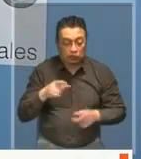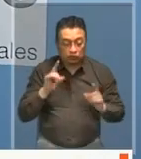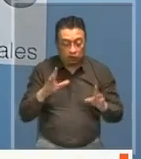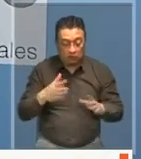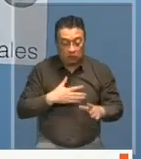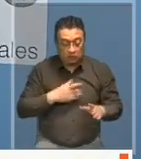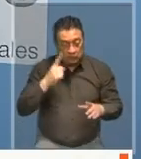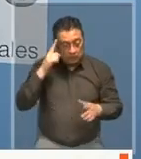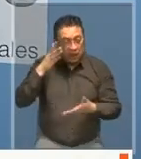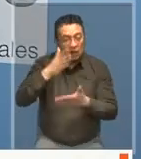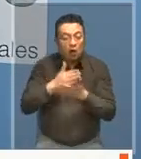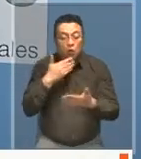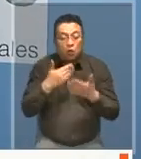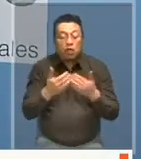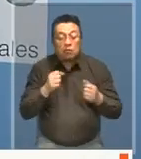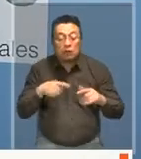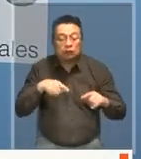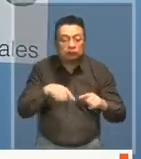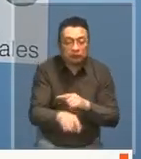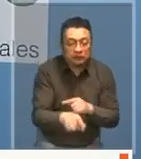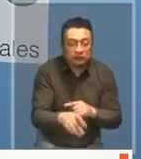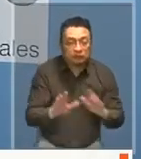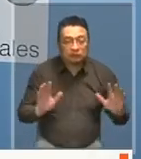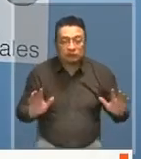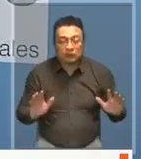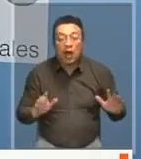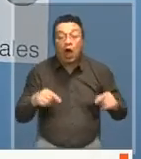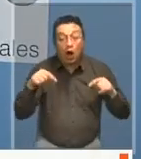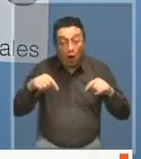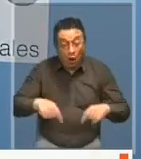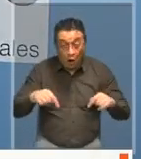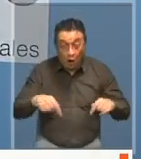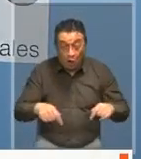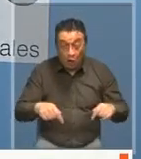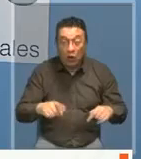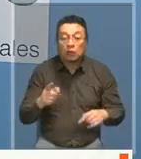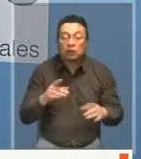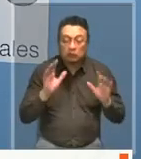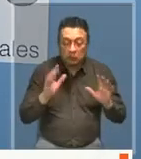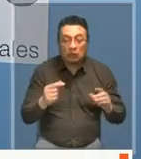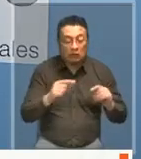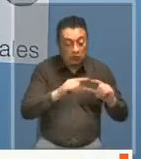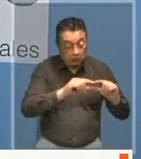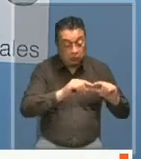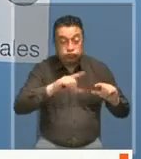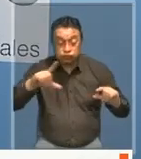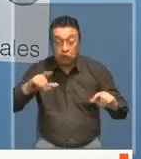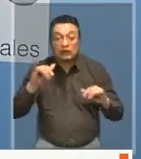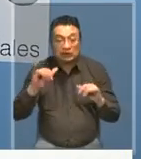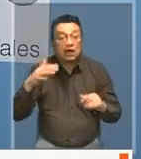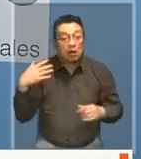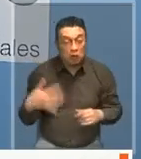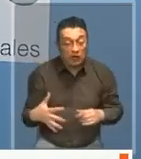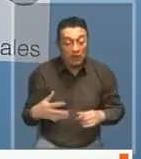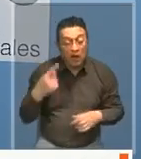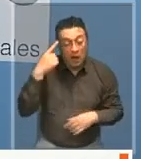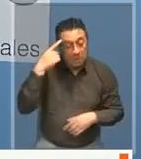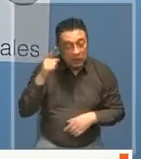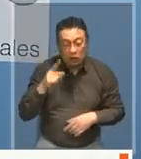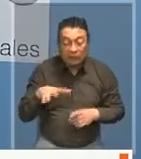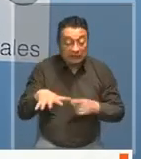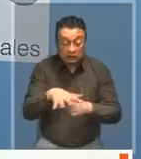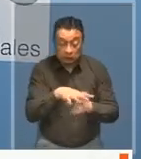intervenir en circunstancias excepcionales hoy día Digamos si bien la depreciación ha sido importante todavía no están las condiciones como